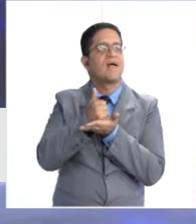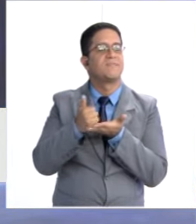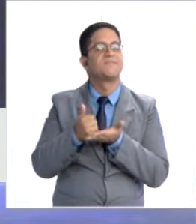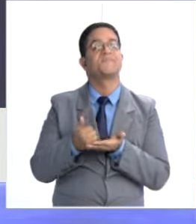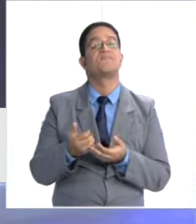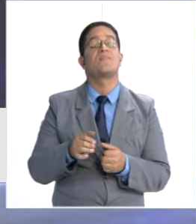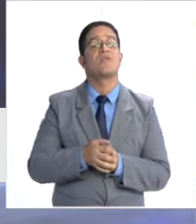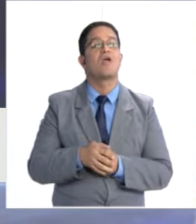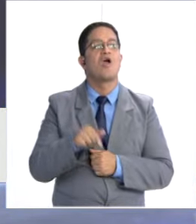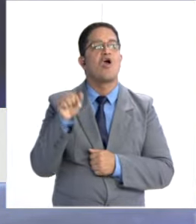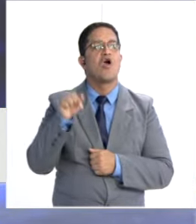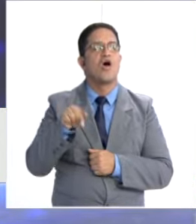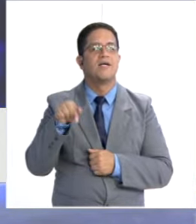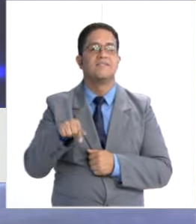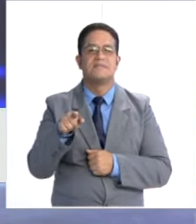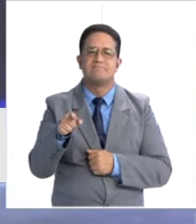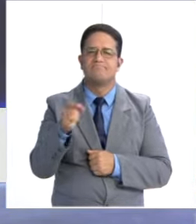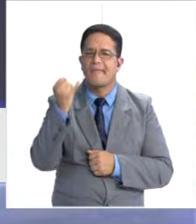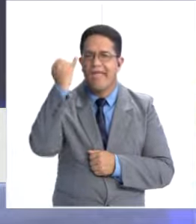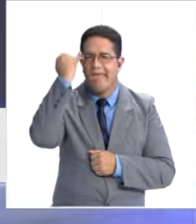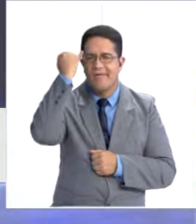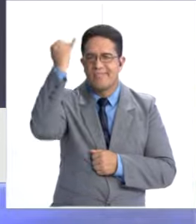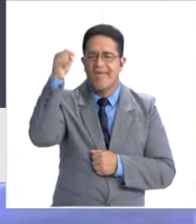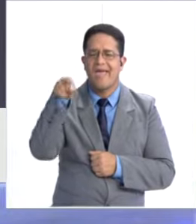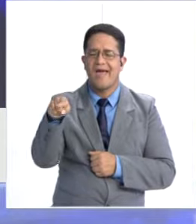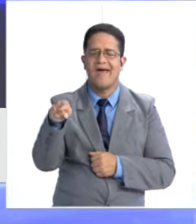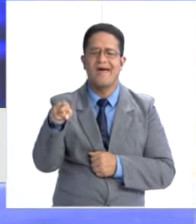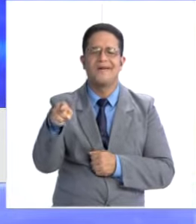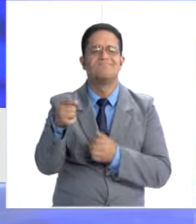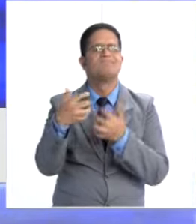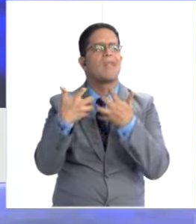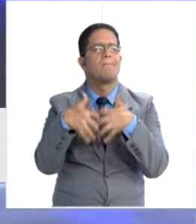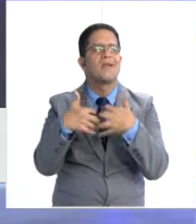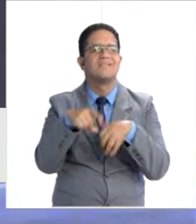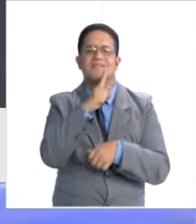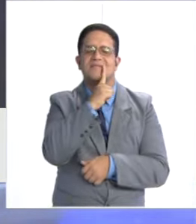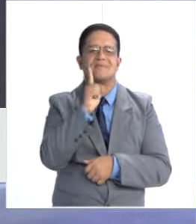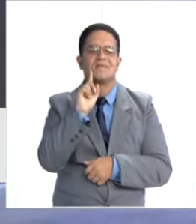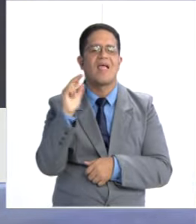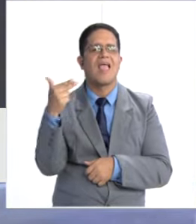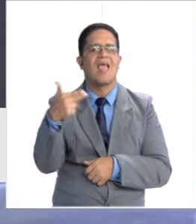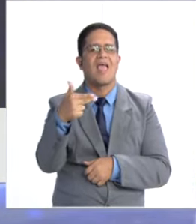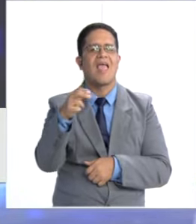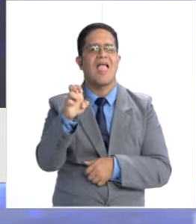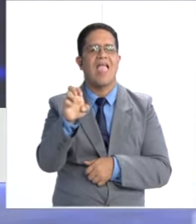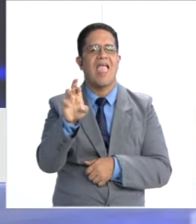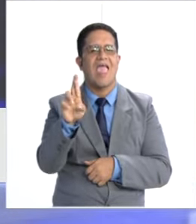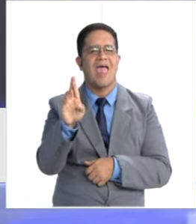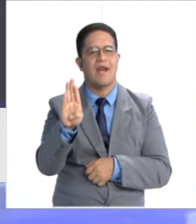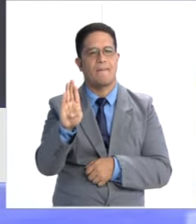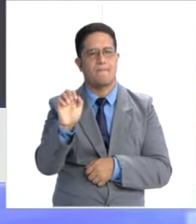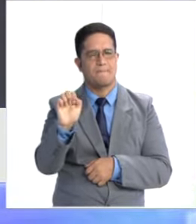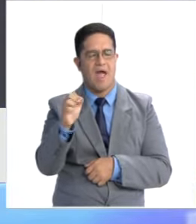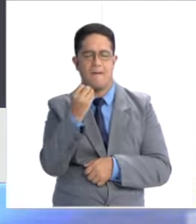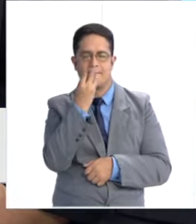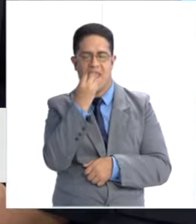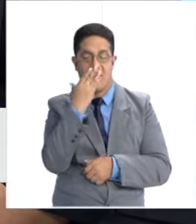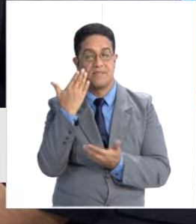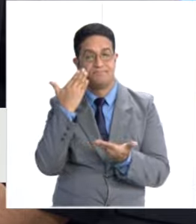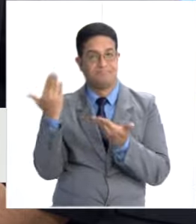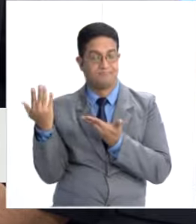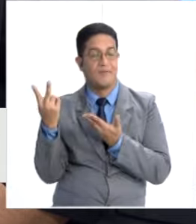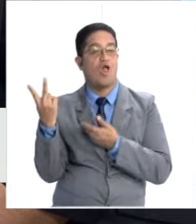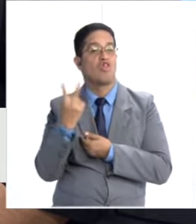Justamente vamos a hablar de esas iniciativas que tiene Herbaplan en nuestro país. Recibimos a nuestros invitados. Se trata de